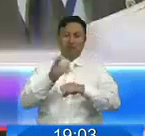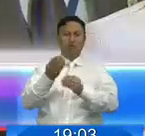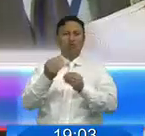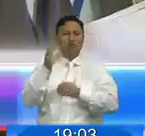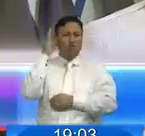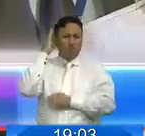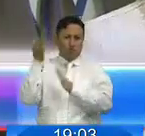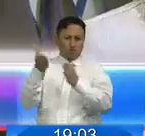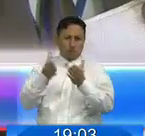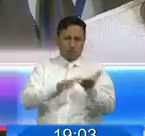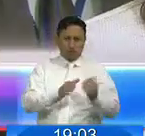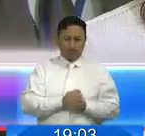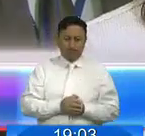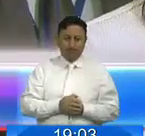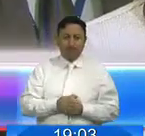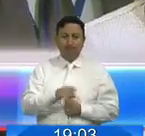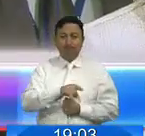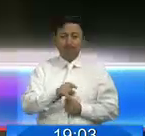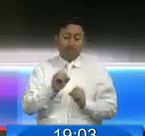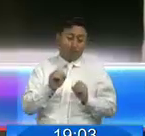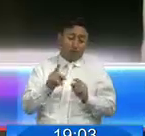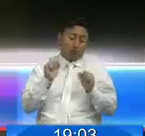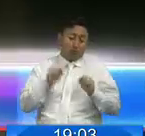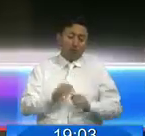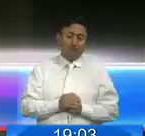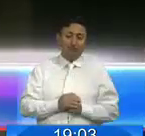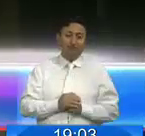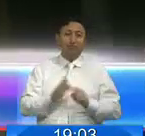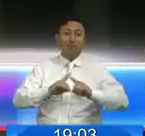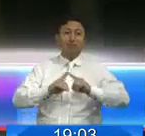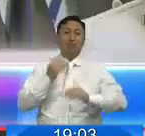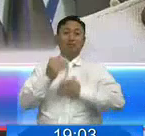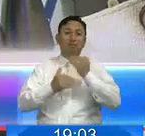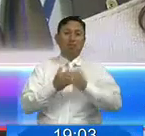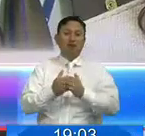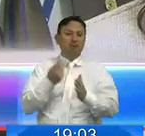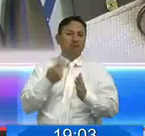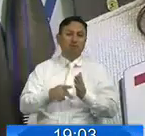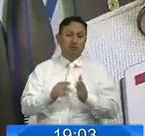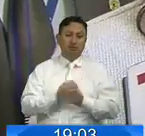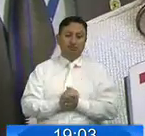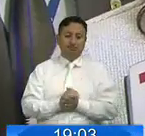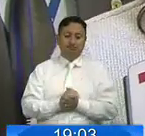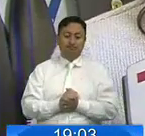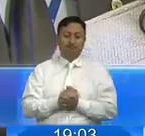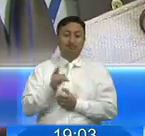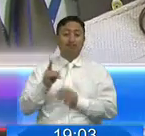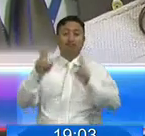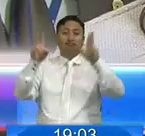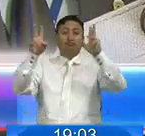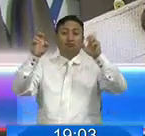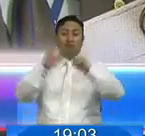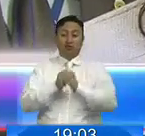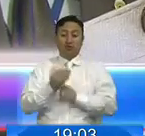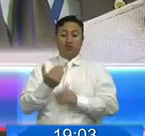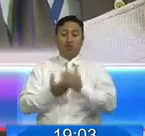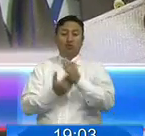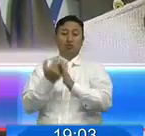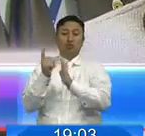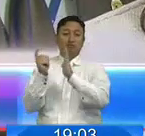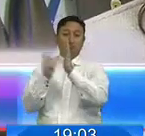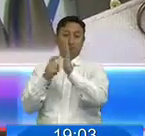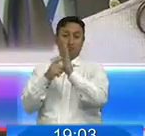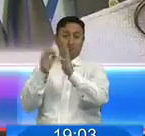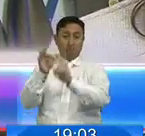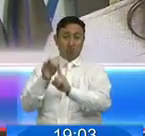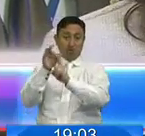la ministra asegura que se analice esta opción, sus implicaciones y alcances. Si lo que estamos hablando es de crear una alerta especial, nosotros coincidimos